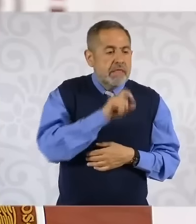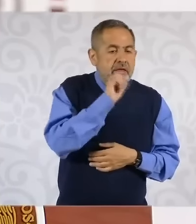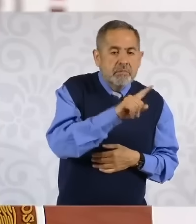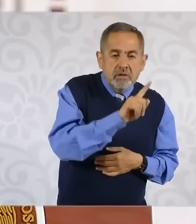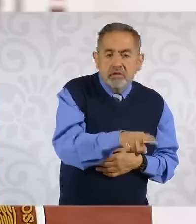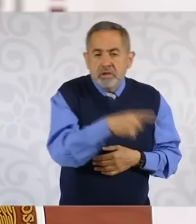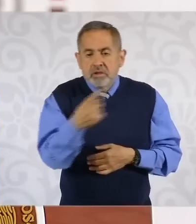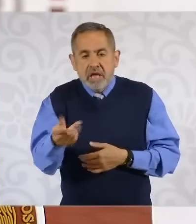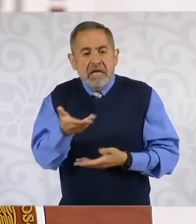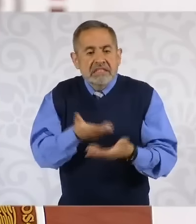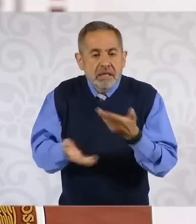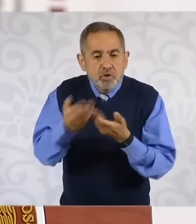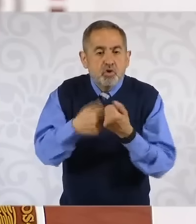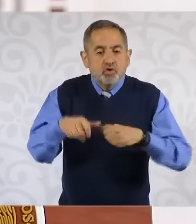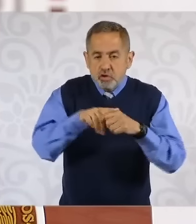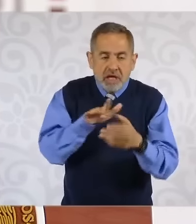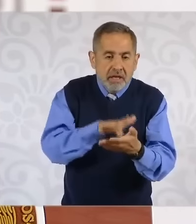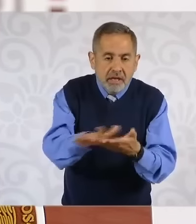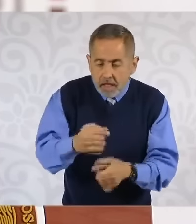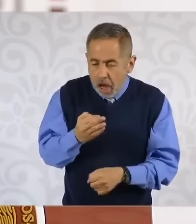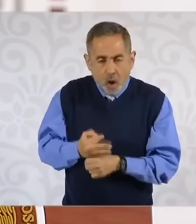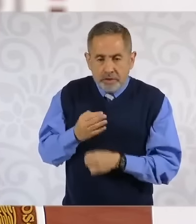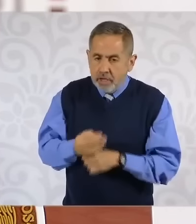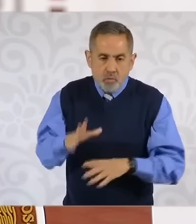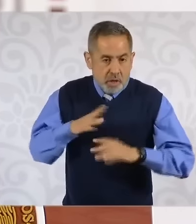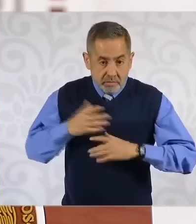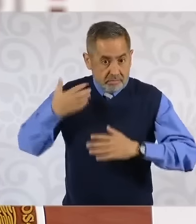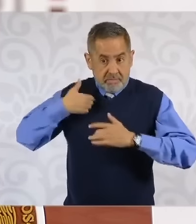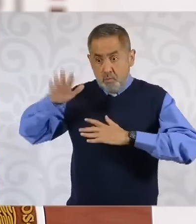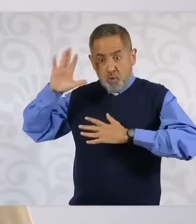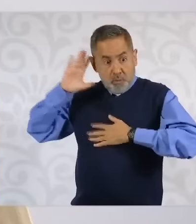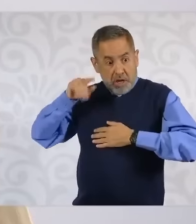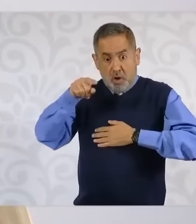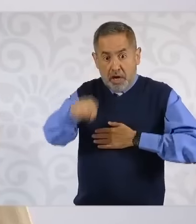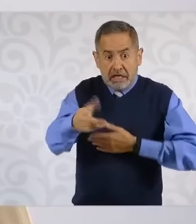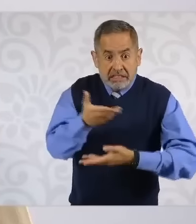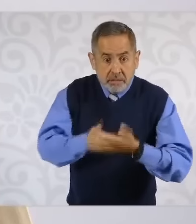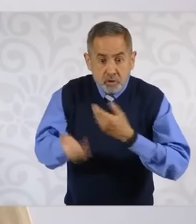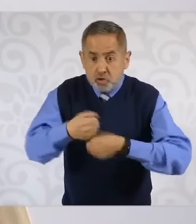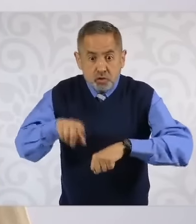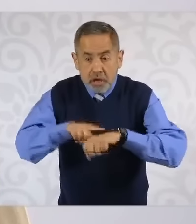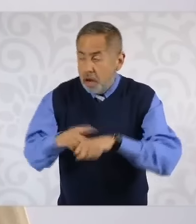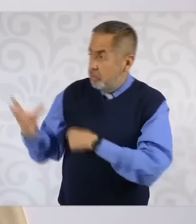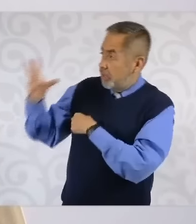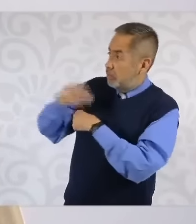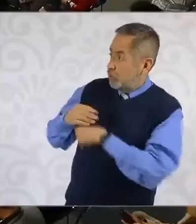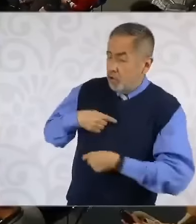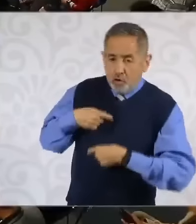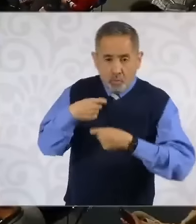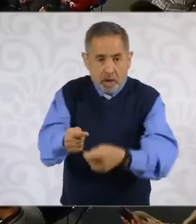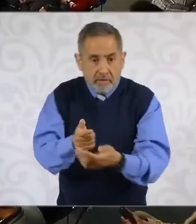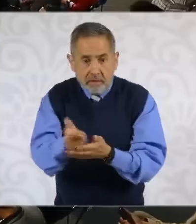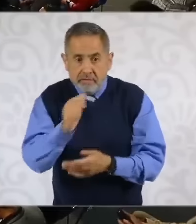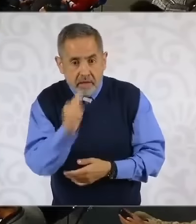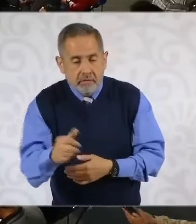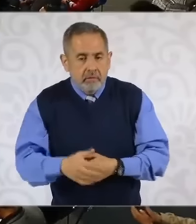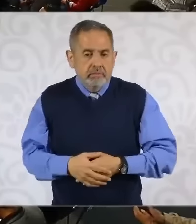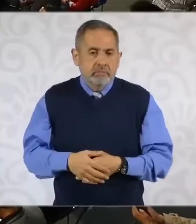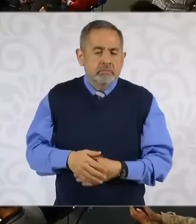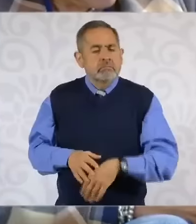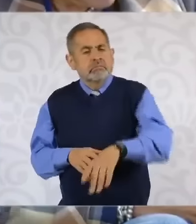también para el servicio social, pero en este momento no nos hemos comprometido a eso porque no tenemos autorizado ese presupuesto. Me comenta que ellos esperan